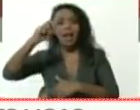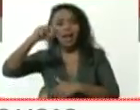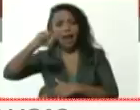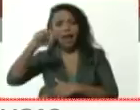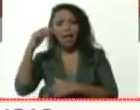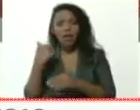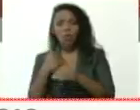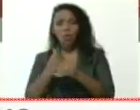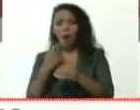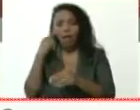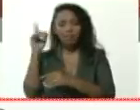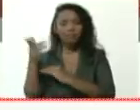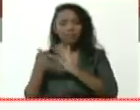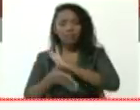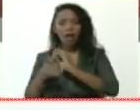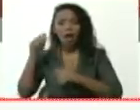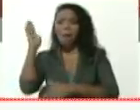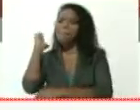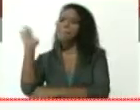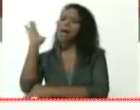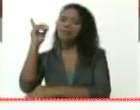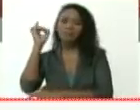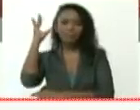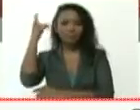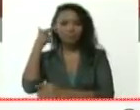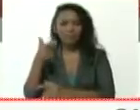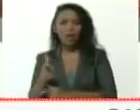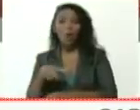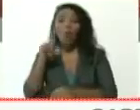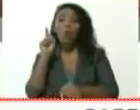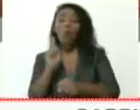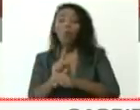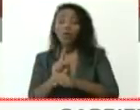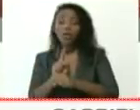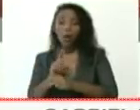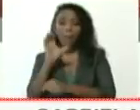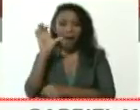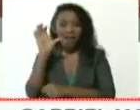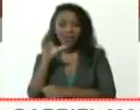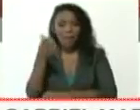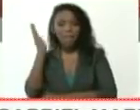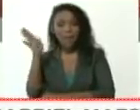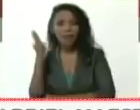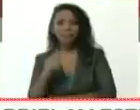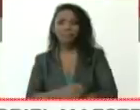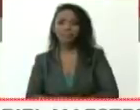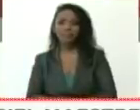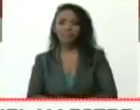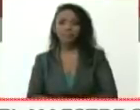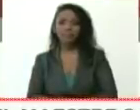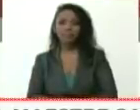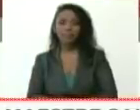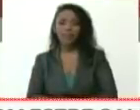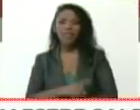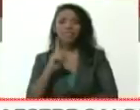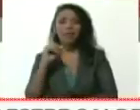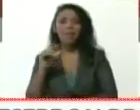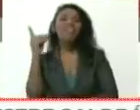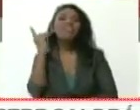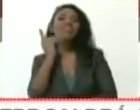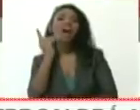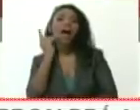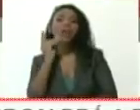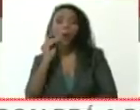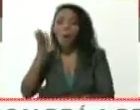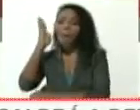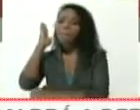Nacional Constituyente. El único país que lo sancionan por hacer elecciones, ¿no? Sancionamos al señor Darío Viva, Adán